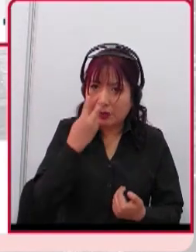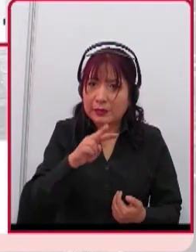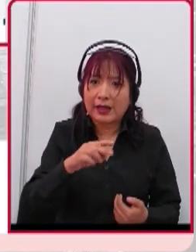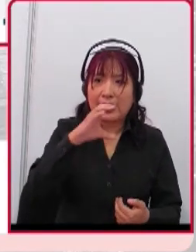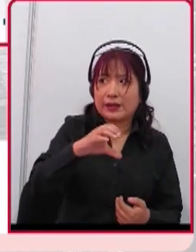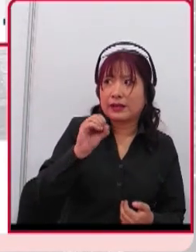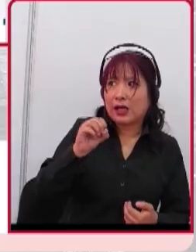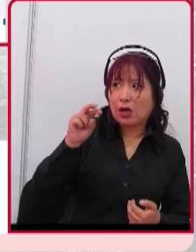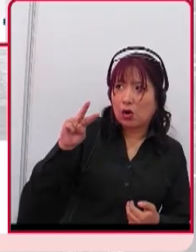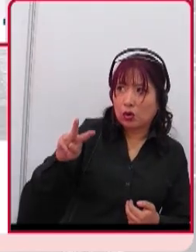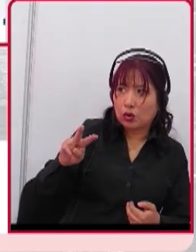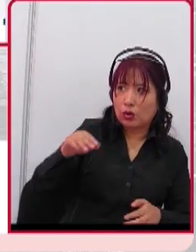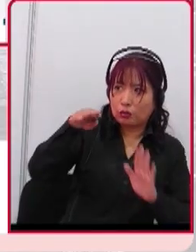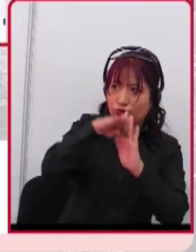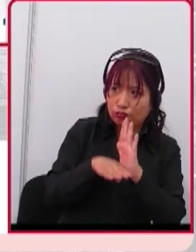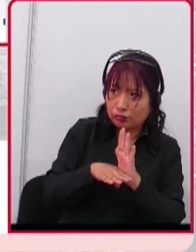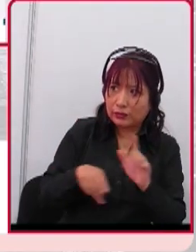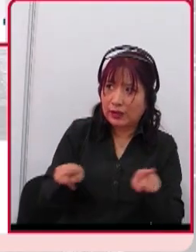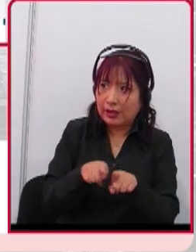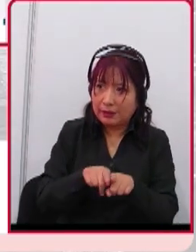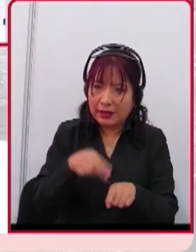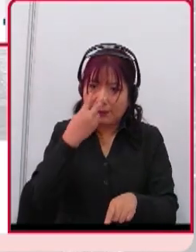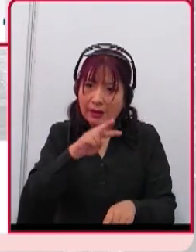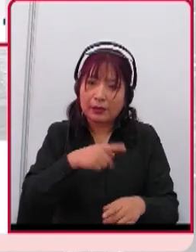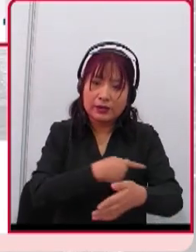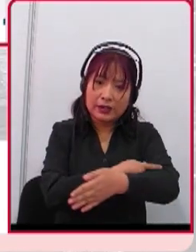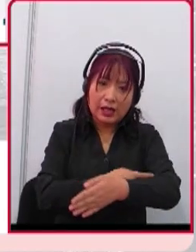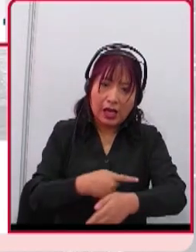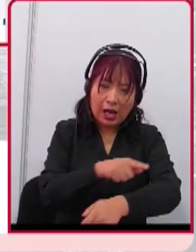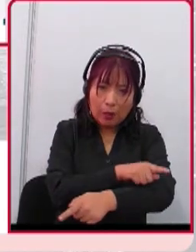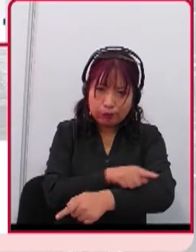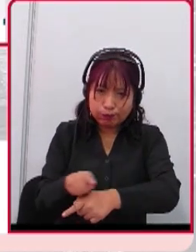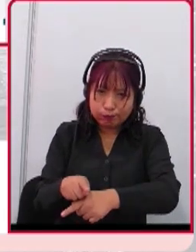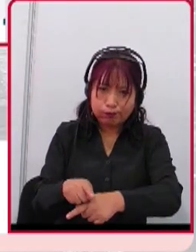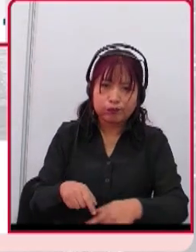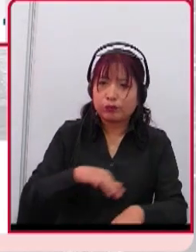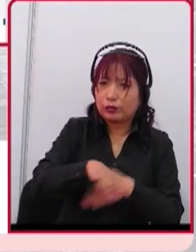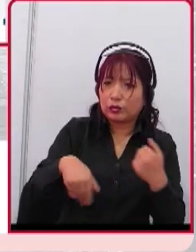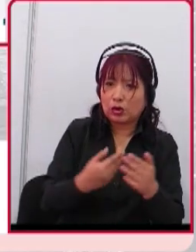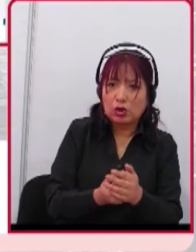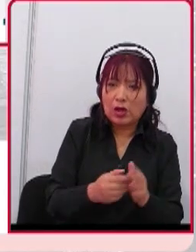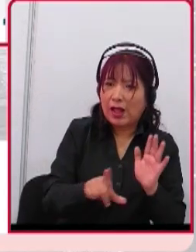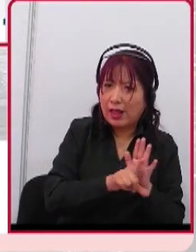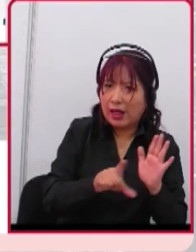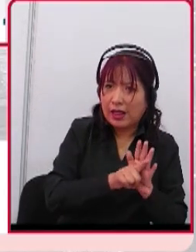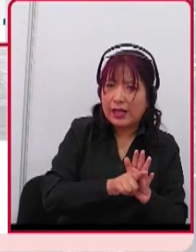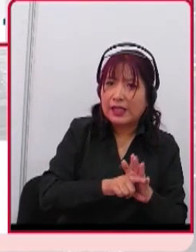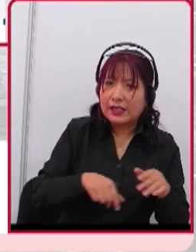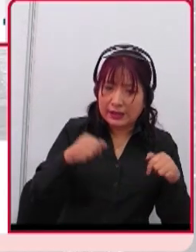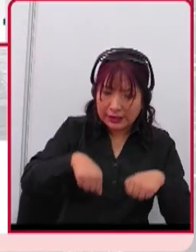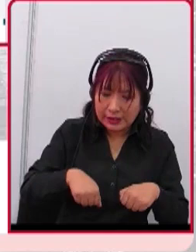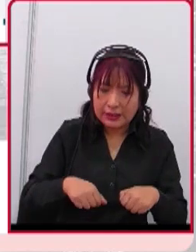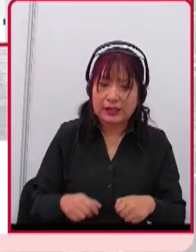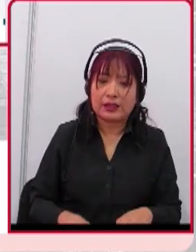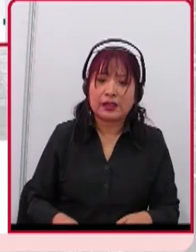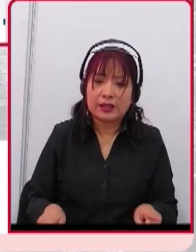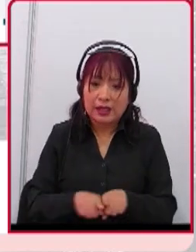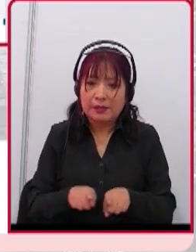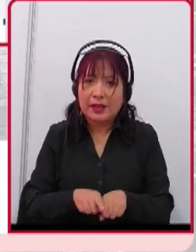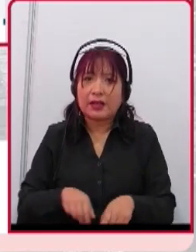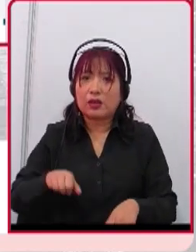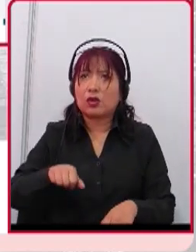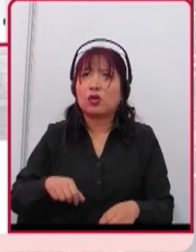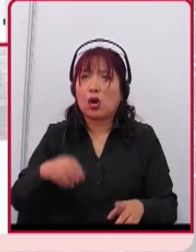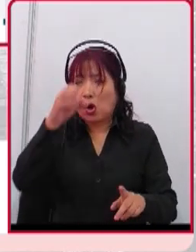importante porque si alineamos justamente las políticas públicas con los objetivos de desarrollo sostenible y el contexto